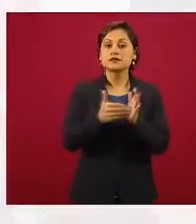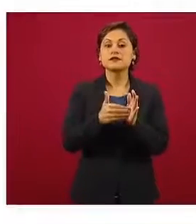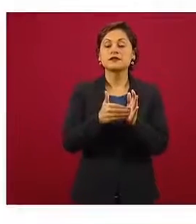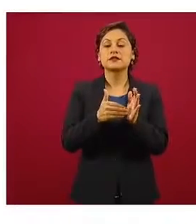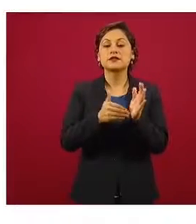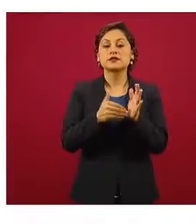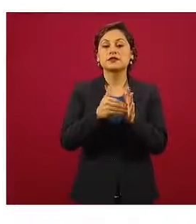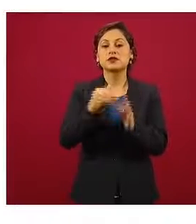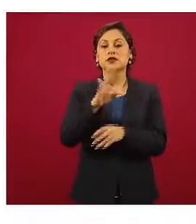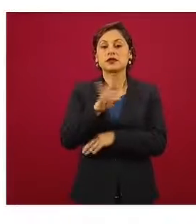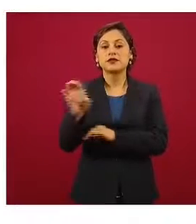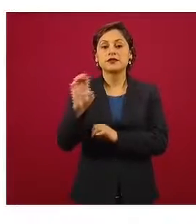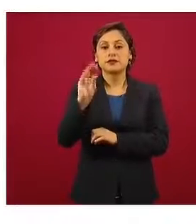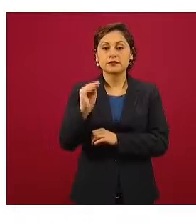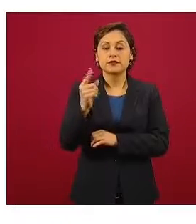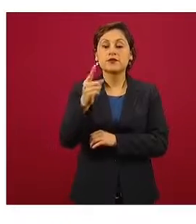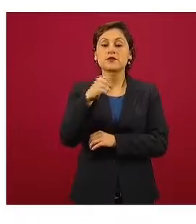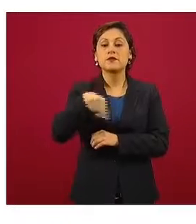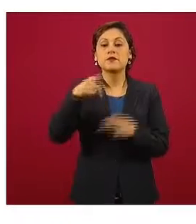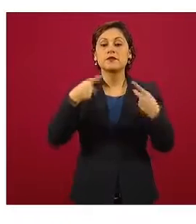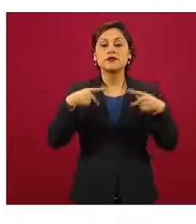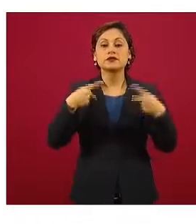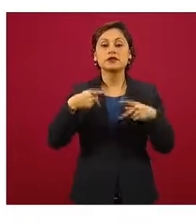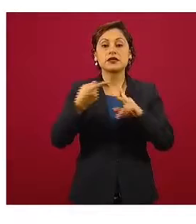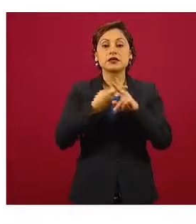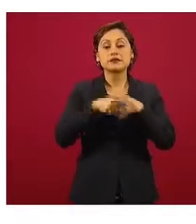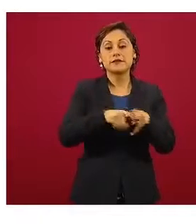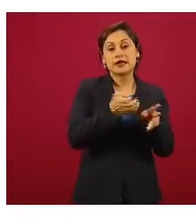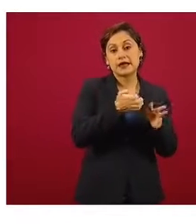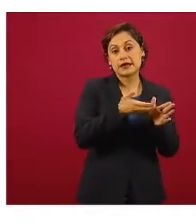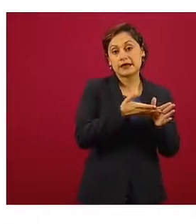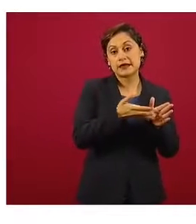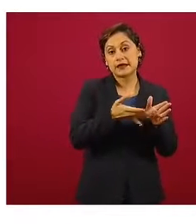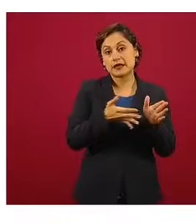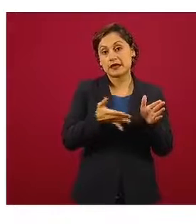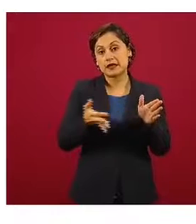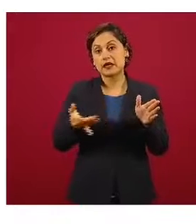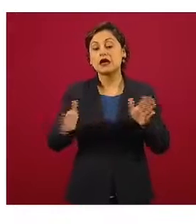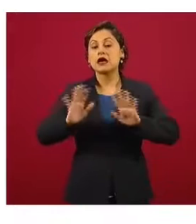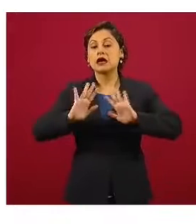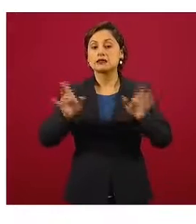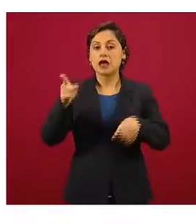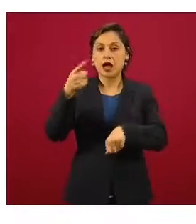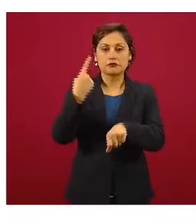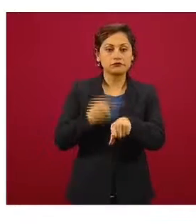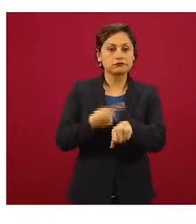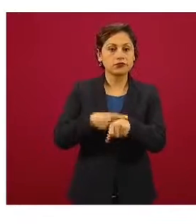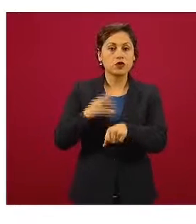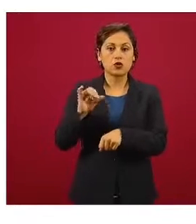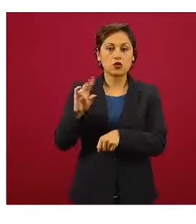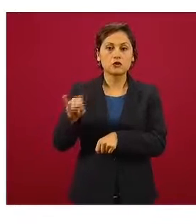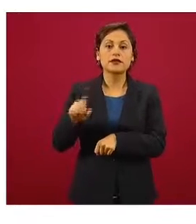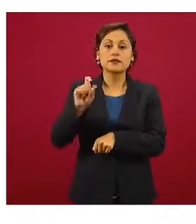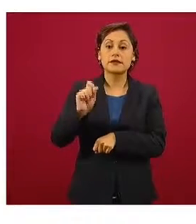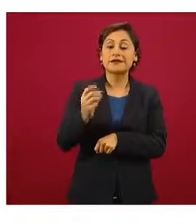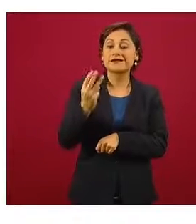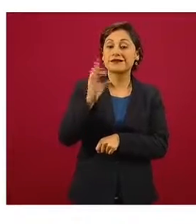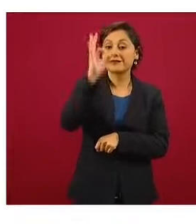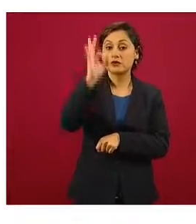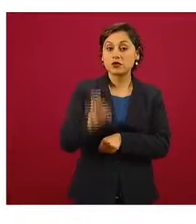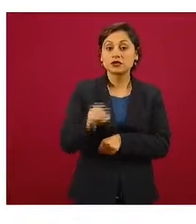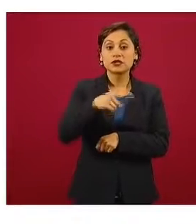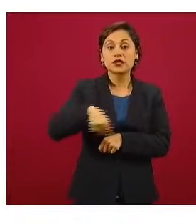6.931.000 personas que desde el inicio de la epidemia en enero han sido confirmadas con COVID. 23% de ellas, que